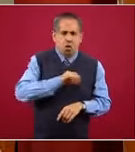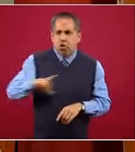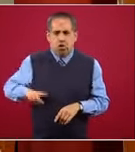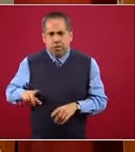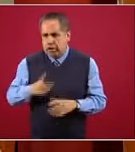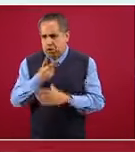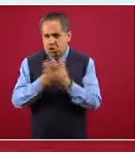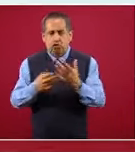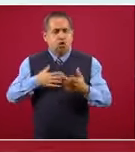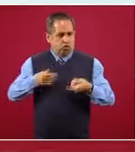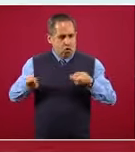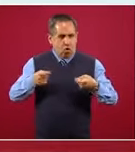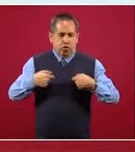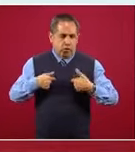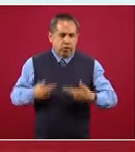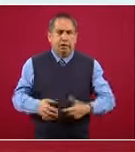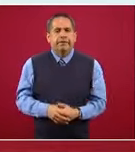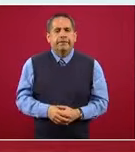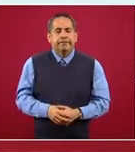sigue, por favor.